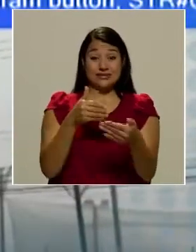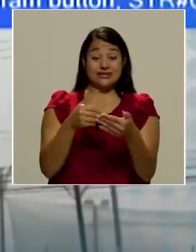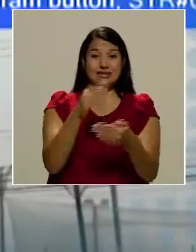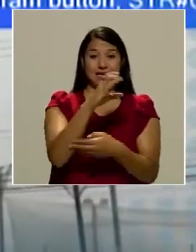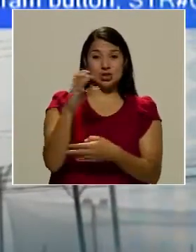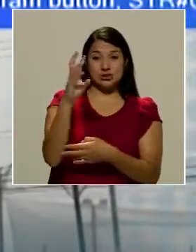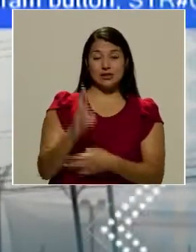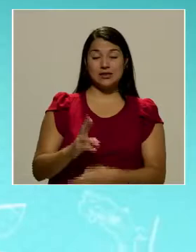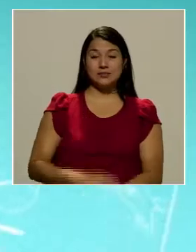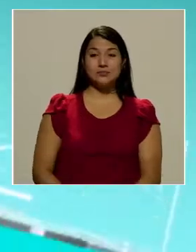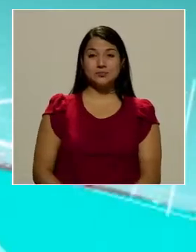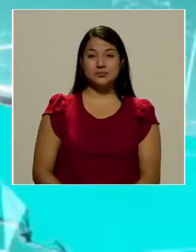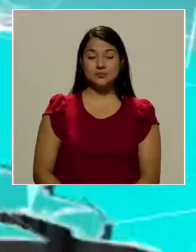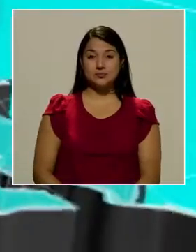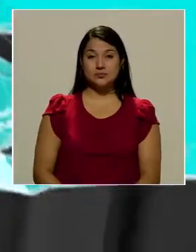Costa Rica.